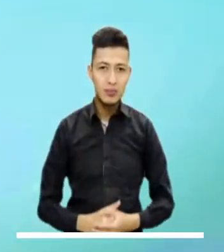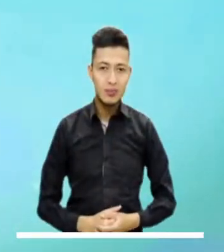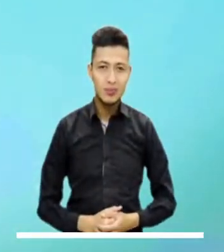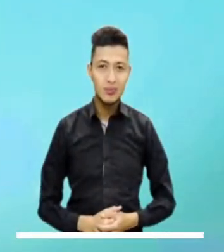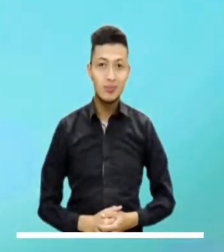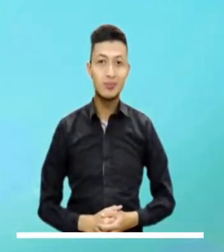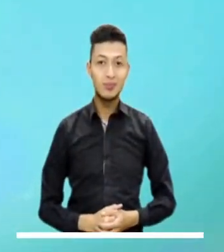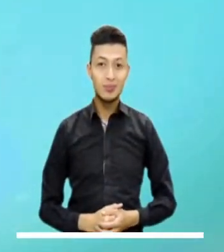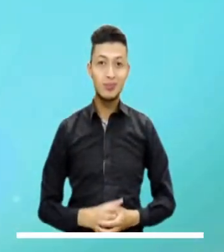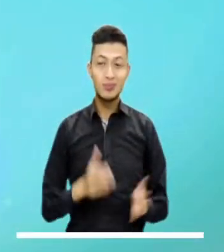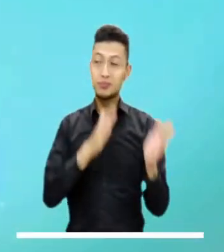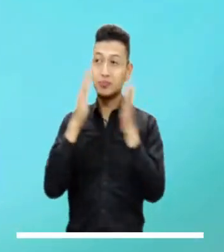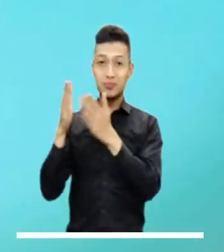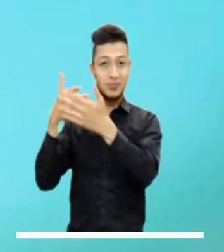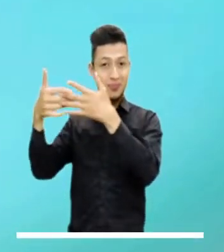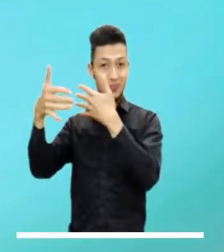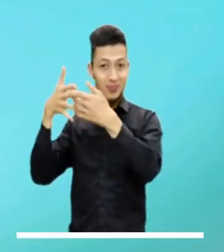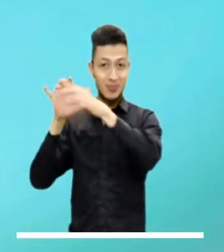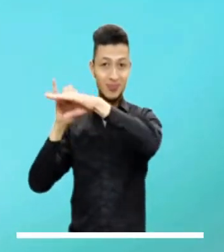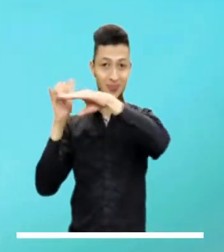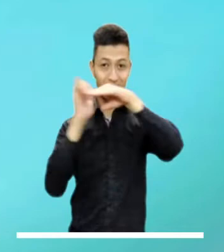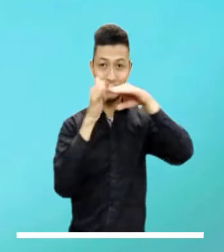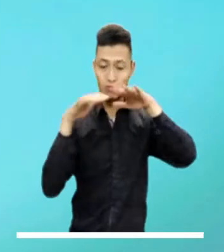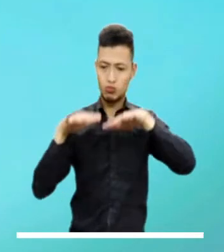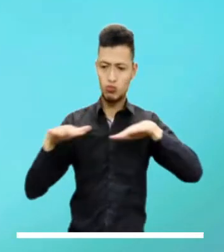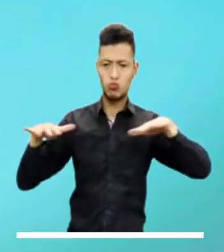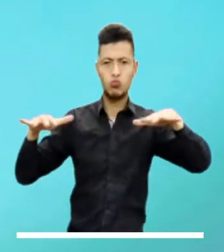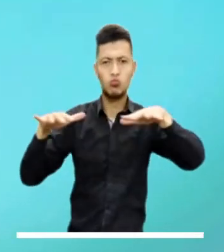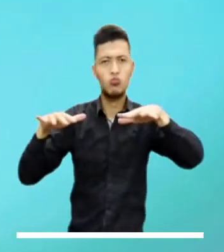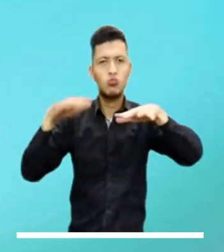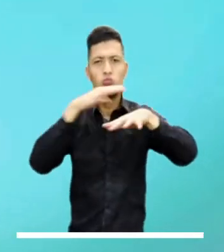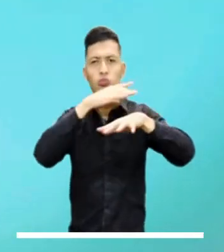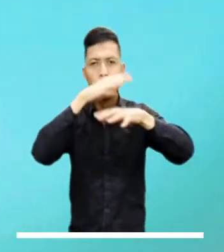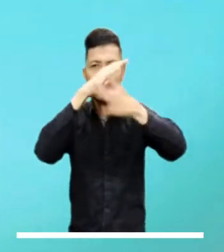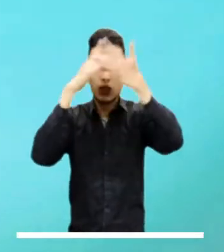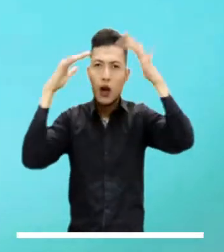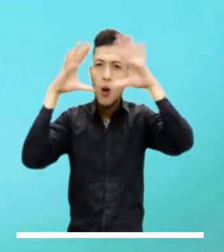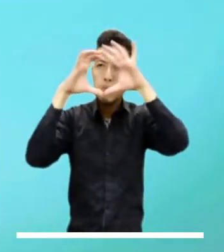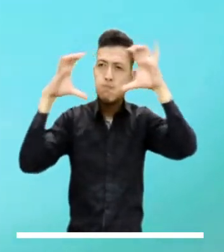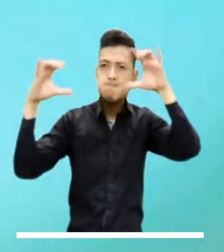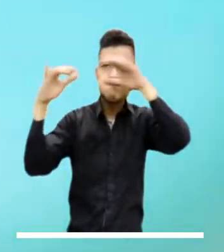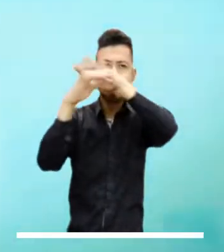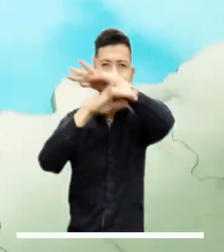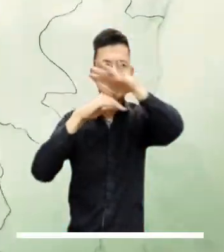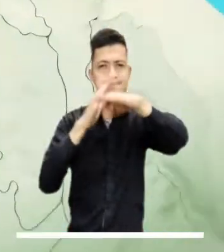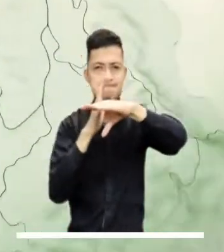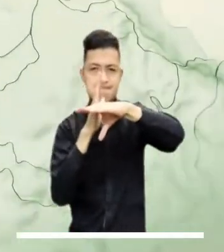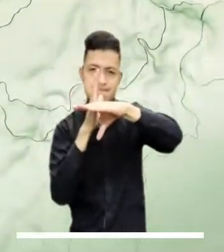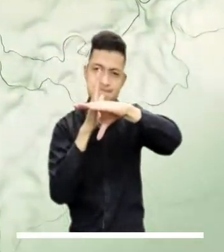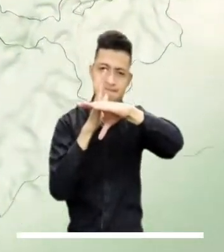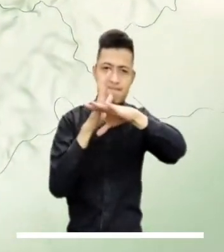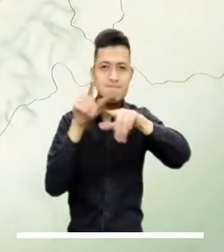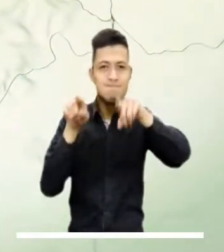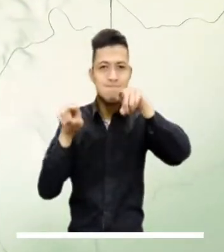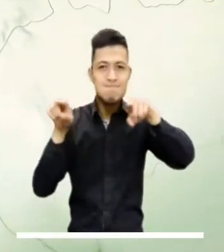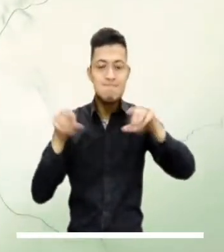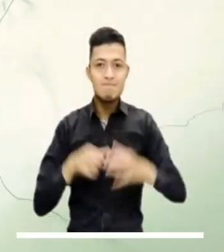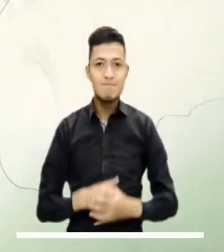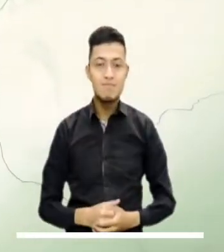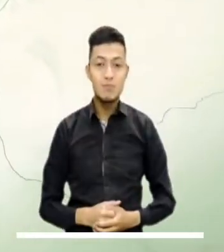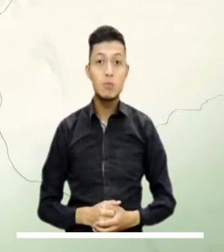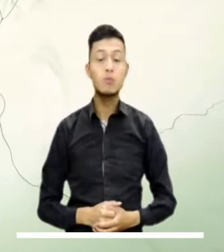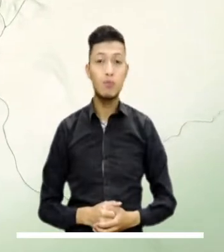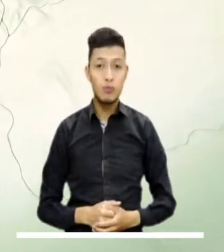Por su parte, en el archipiélago de San Andrés y Providencia, se mantienen las condiciones de cielo semicubierto. Pueden